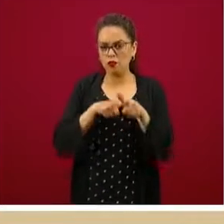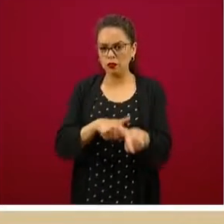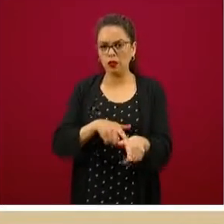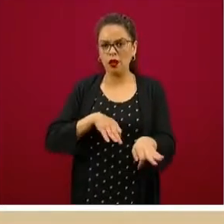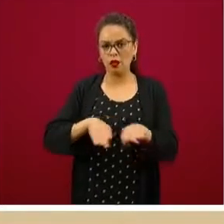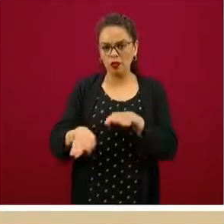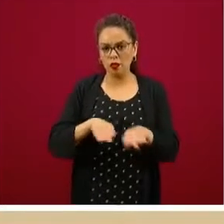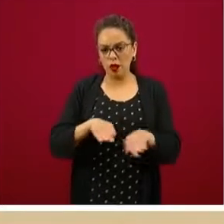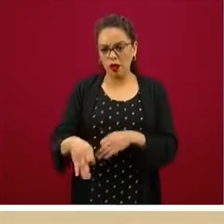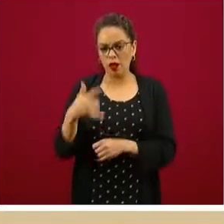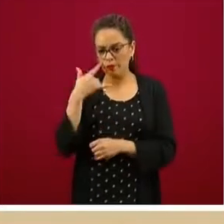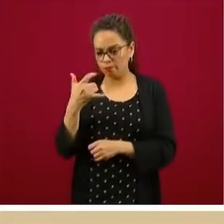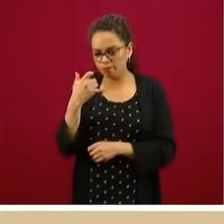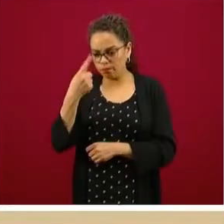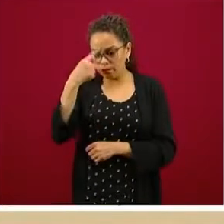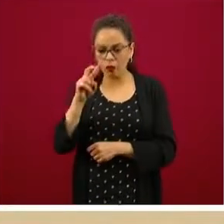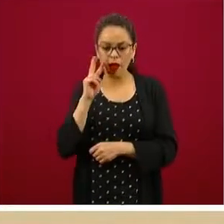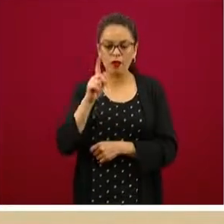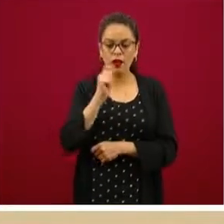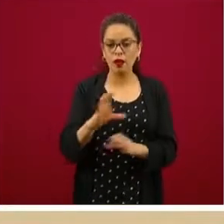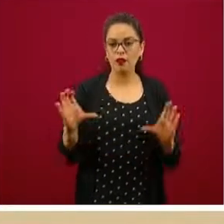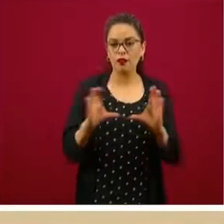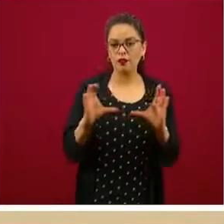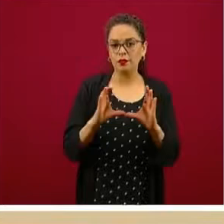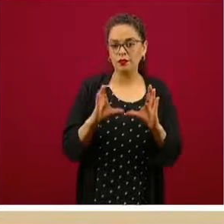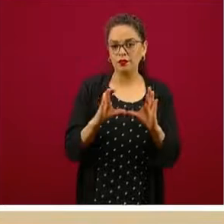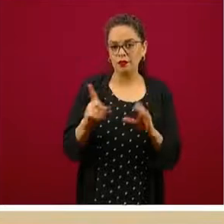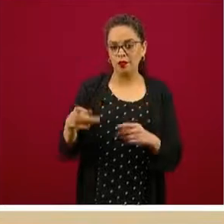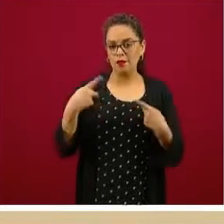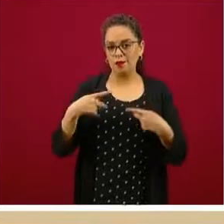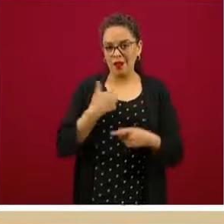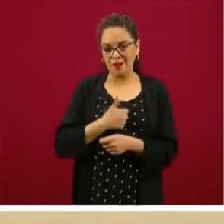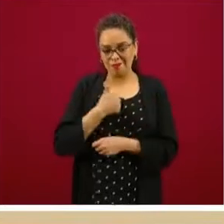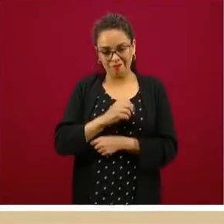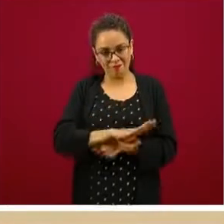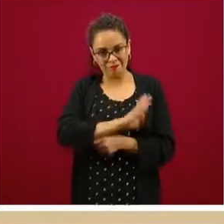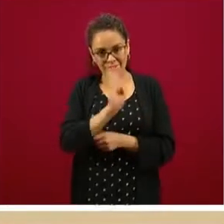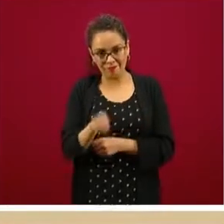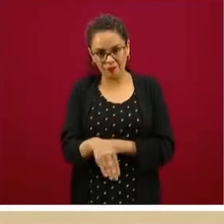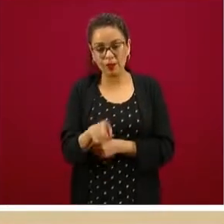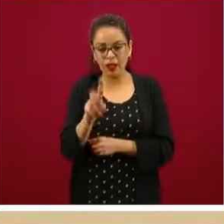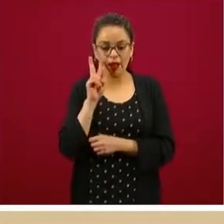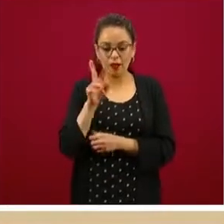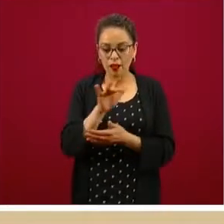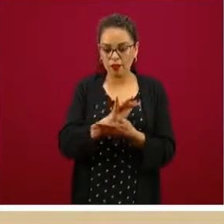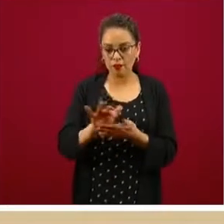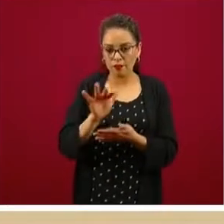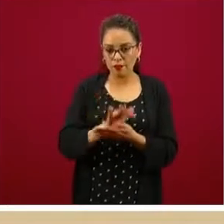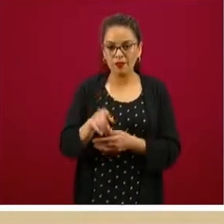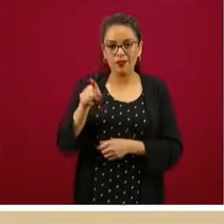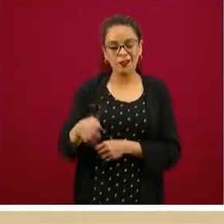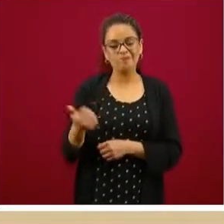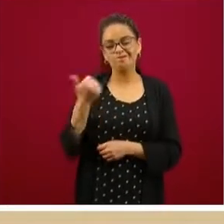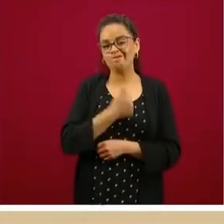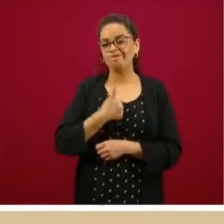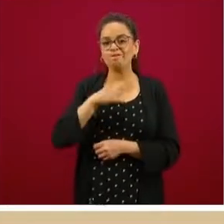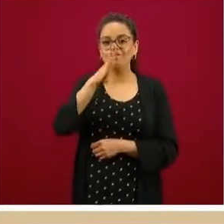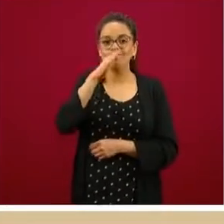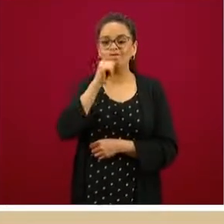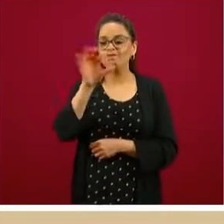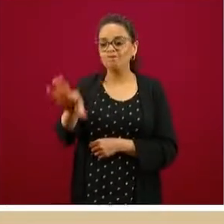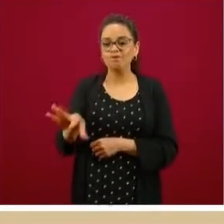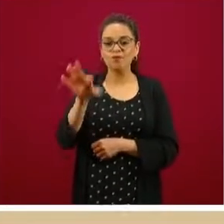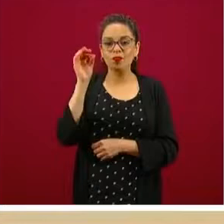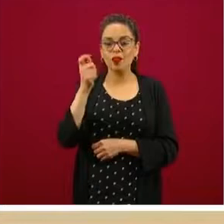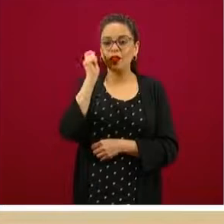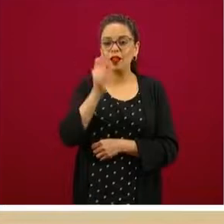otras fuentes, los certificados de defunción, por ejemplo, de personas que desafortunadamente no se les pudo tomar especímenes. Cuando